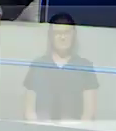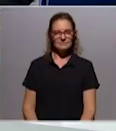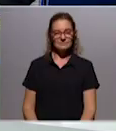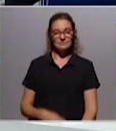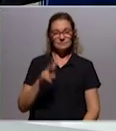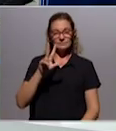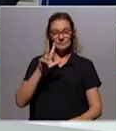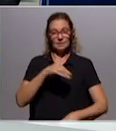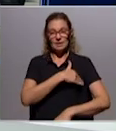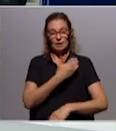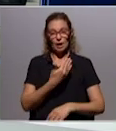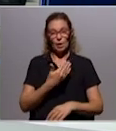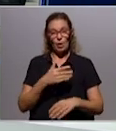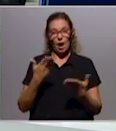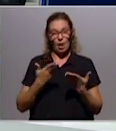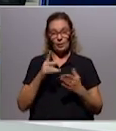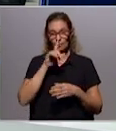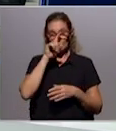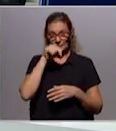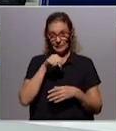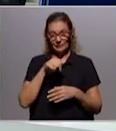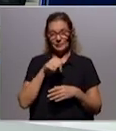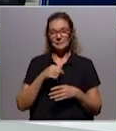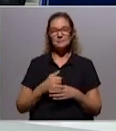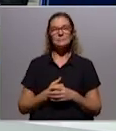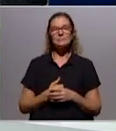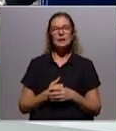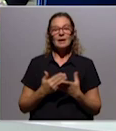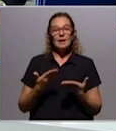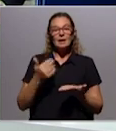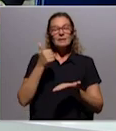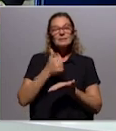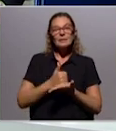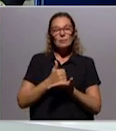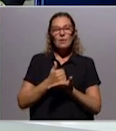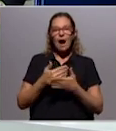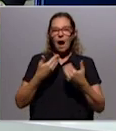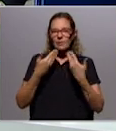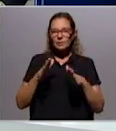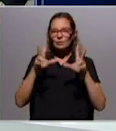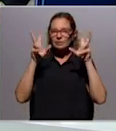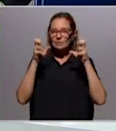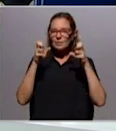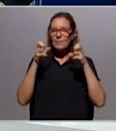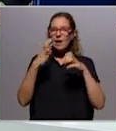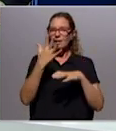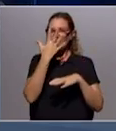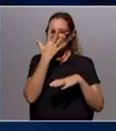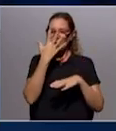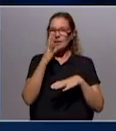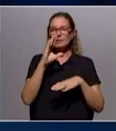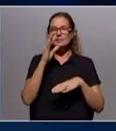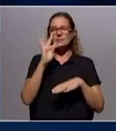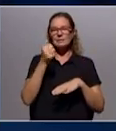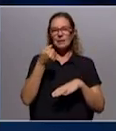23 grados en la temperatura en estos momentos en capital ya que estamos abriendo la columna de carnaval como siempre con tania tabares cómo te va